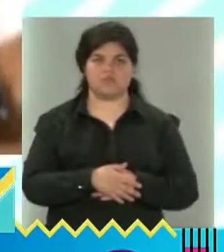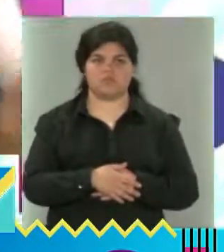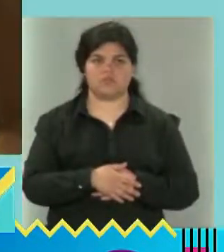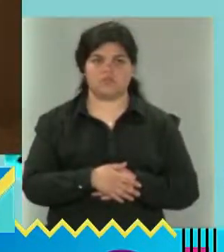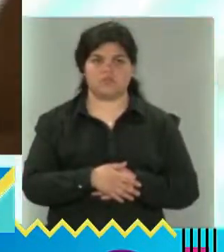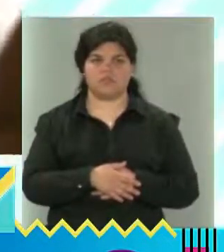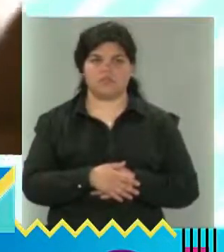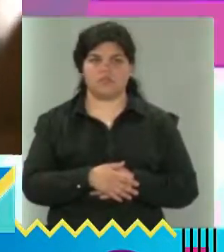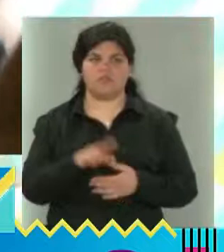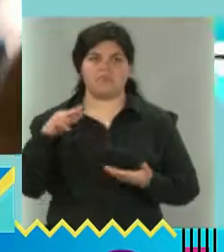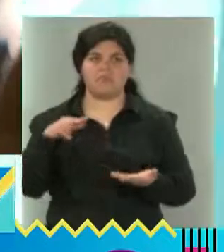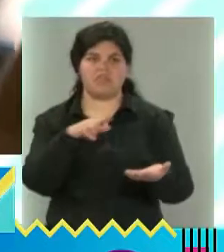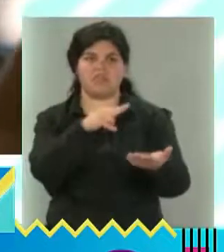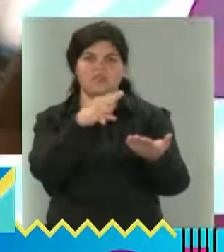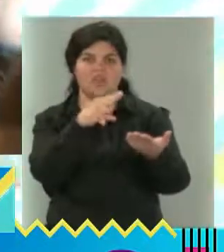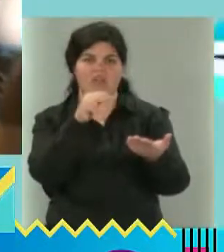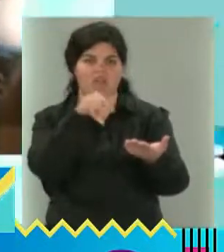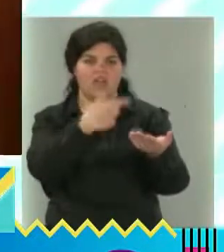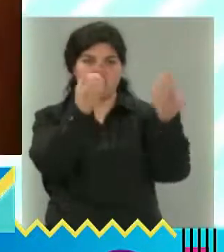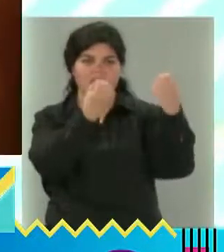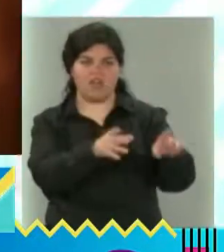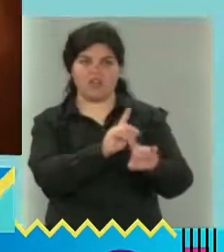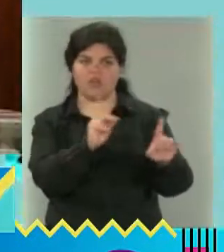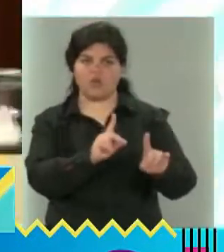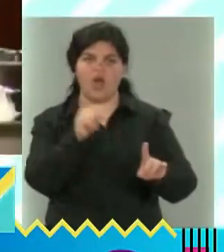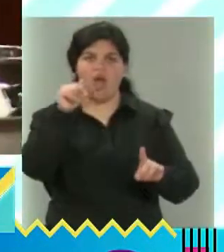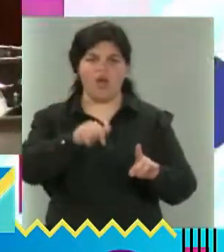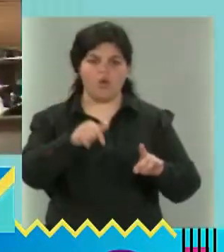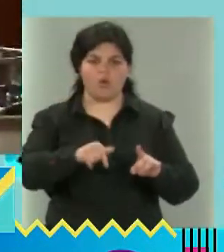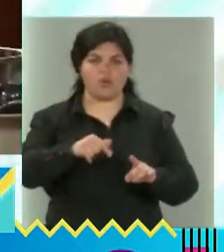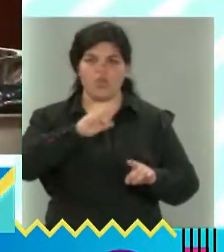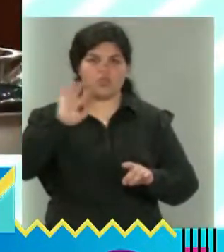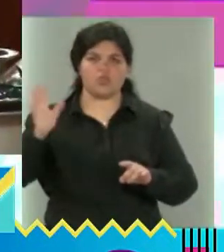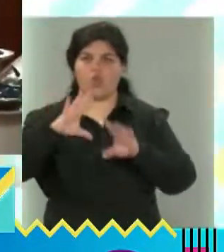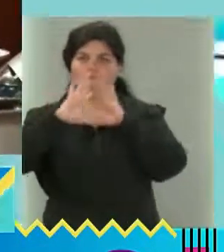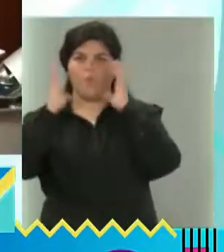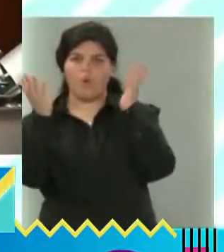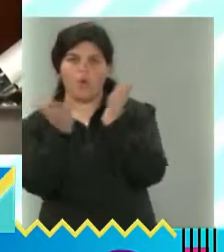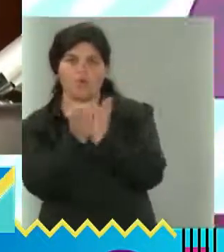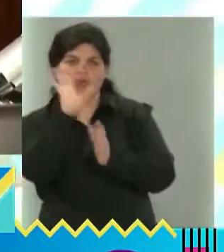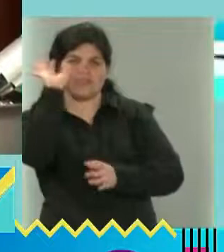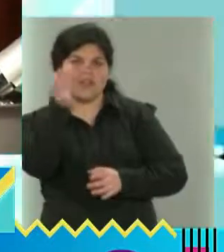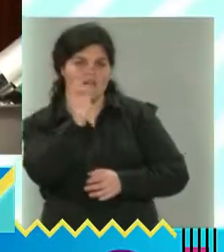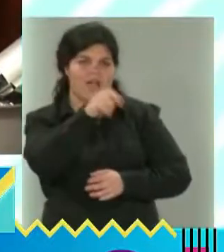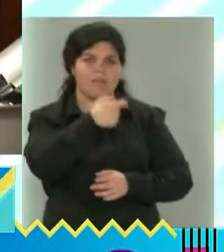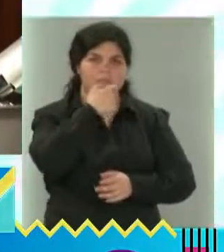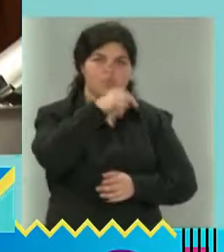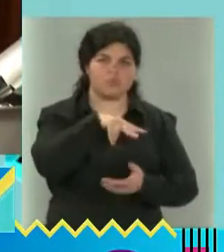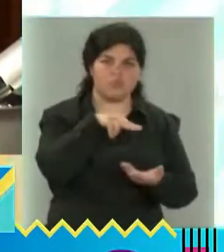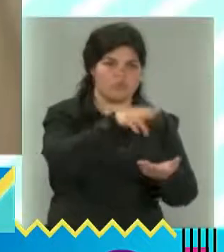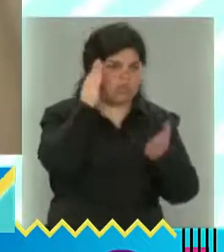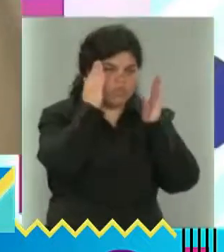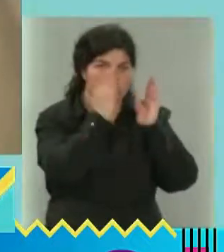a los eventos de vendimia y lo demás, y en realidad a nivel mundial todos nos están mirando en ese momento. Hay una cuestión cultural muy fuerte